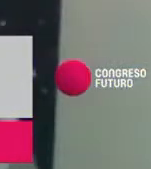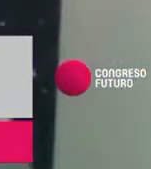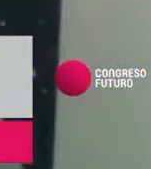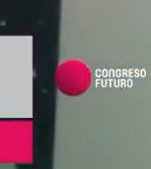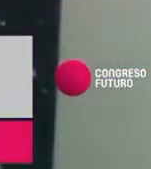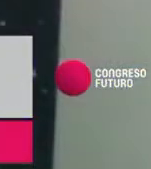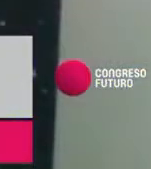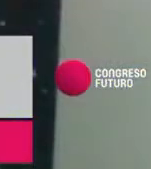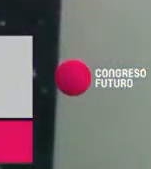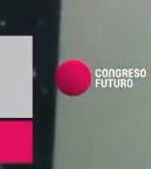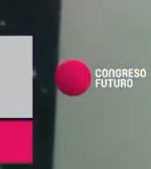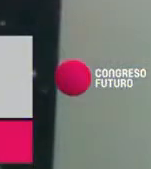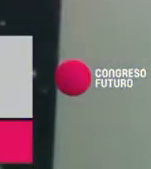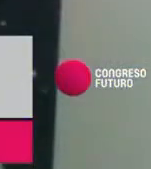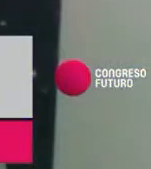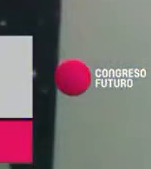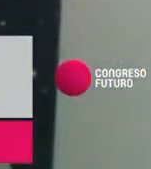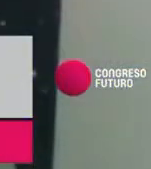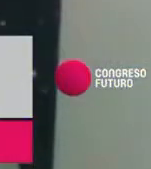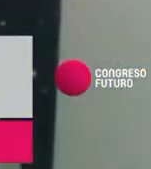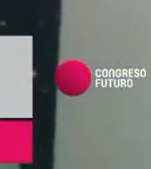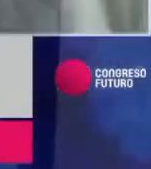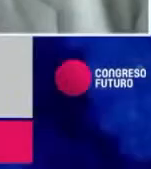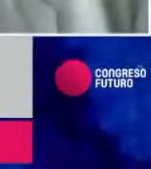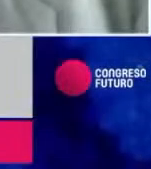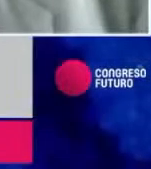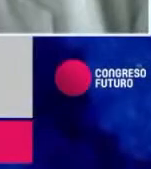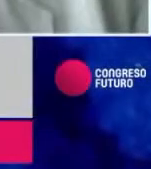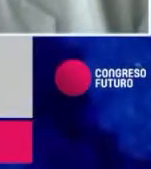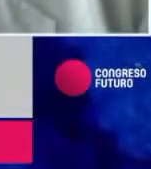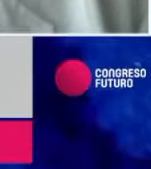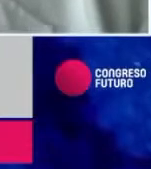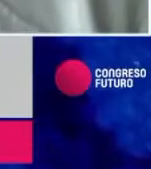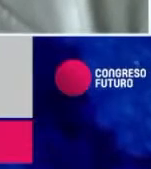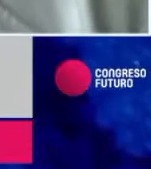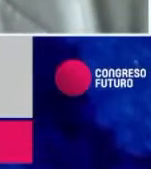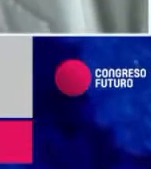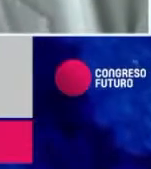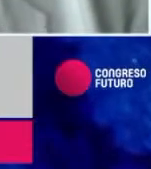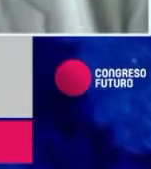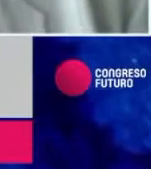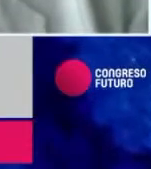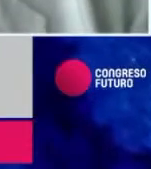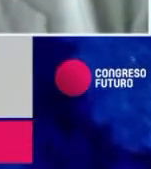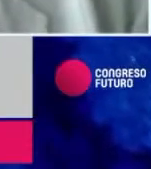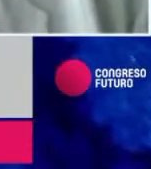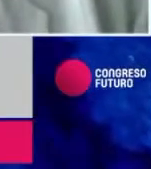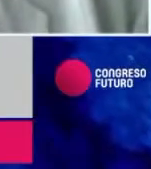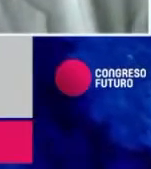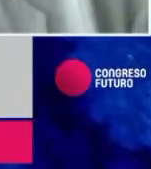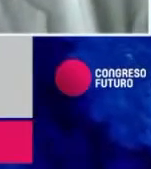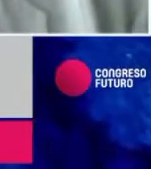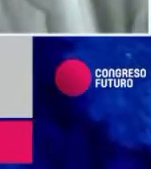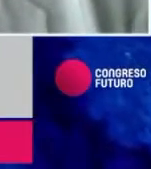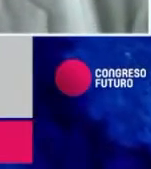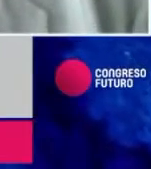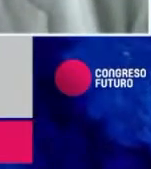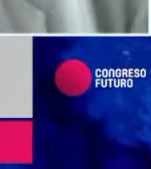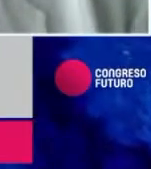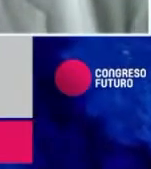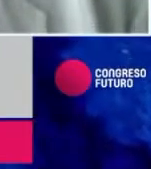de absorber el mundo que los rodea. Totalmente. Así también a la gente de todas las edades, ¿no? Es algo que yo creo